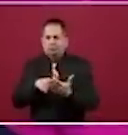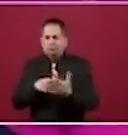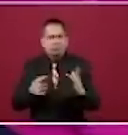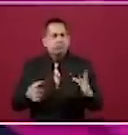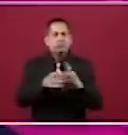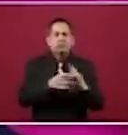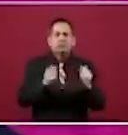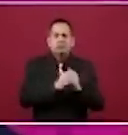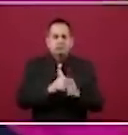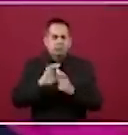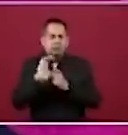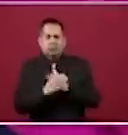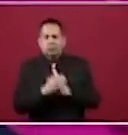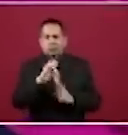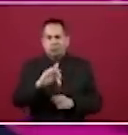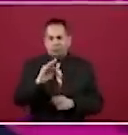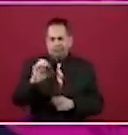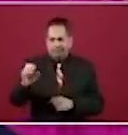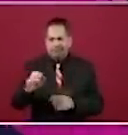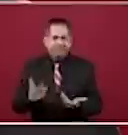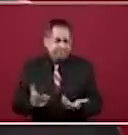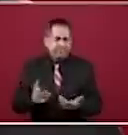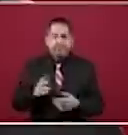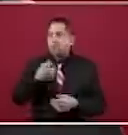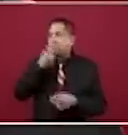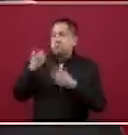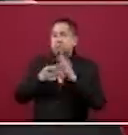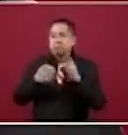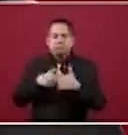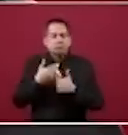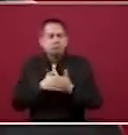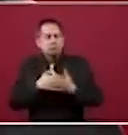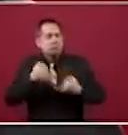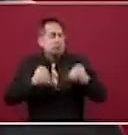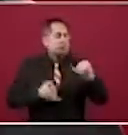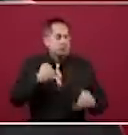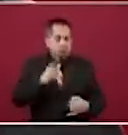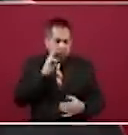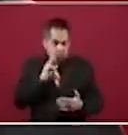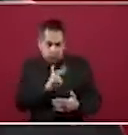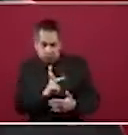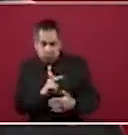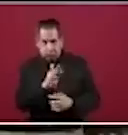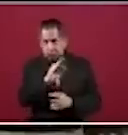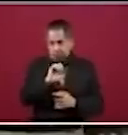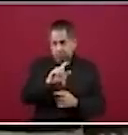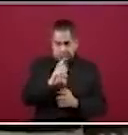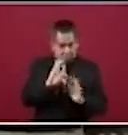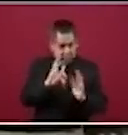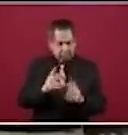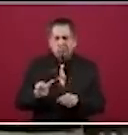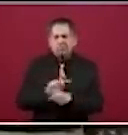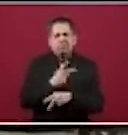relacionados con la Comisión Federal de Electricidad, porque ya se está diciendo que son juicios mediáticos, pero no se le ha dado vista a la Fiscalía. ¿Qué